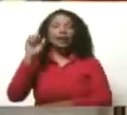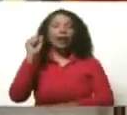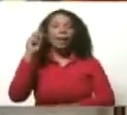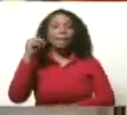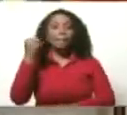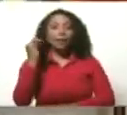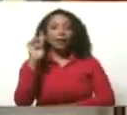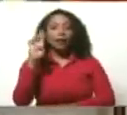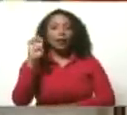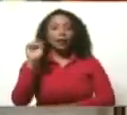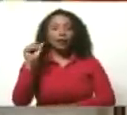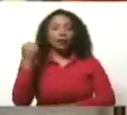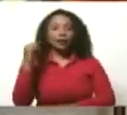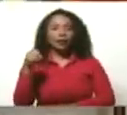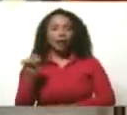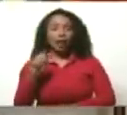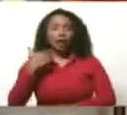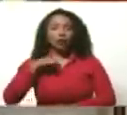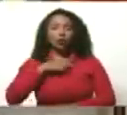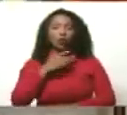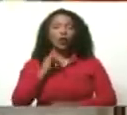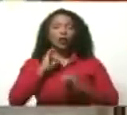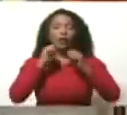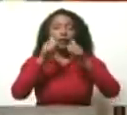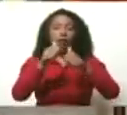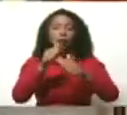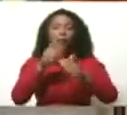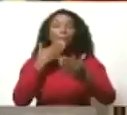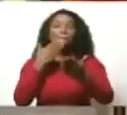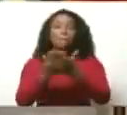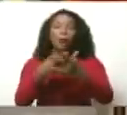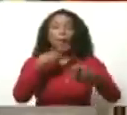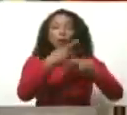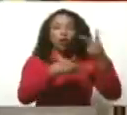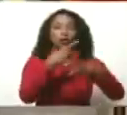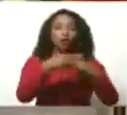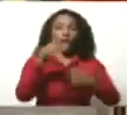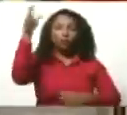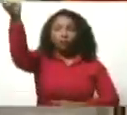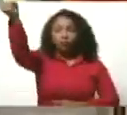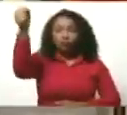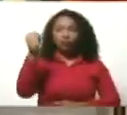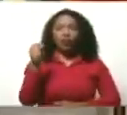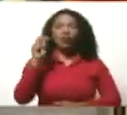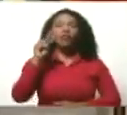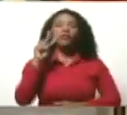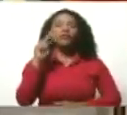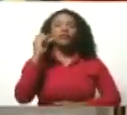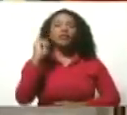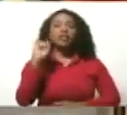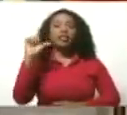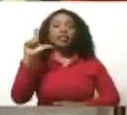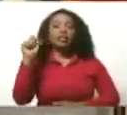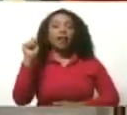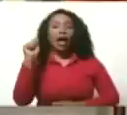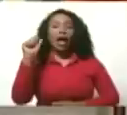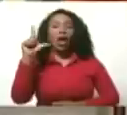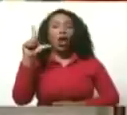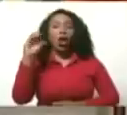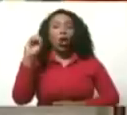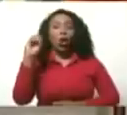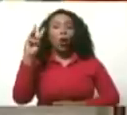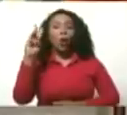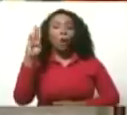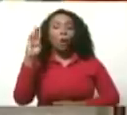hemos solicitado el inicio del proceso de extradición contra Nervis Villalobo, ex viceministro de Energía